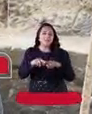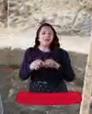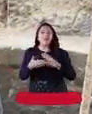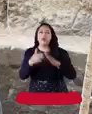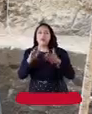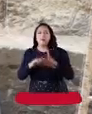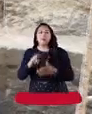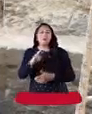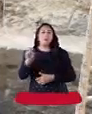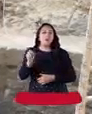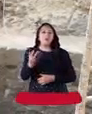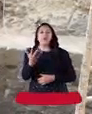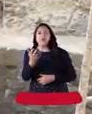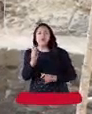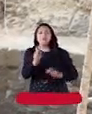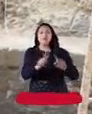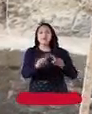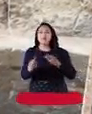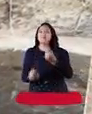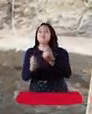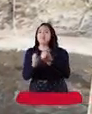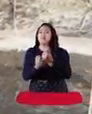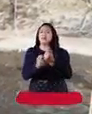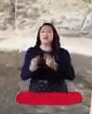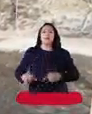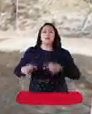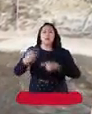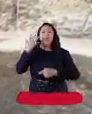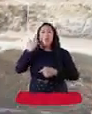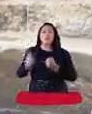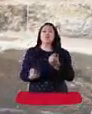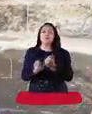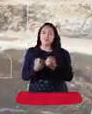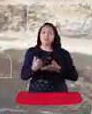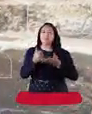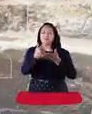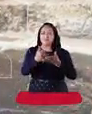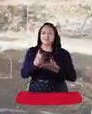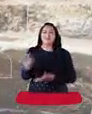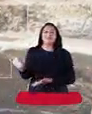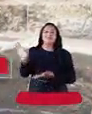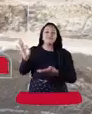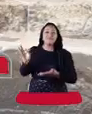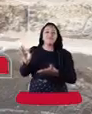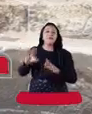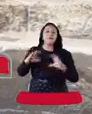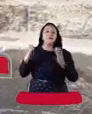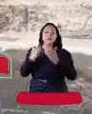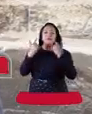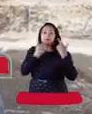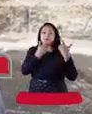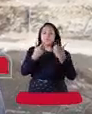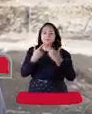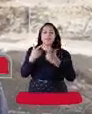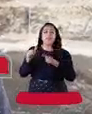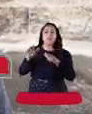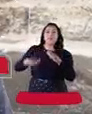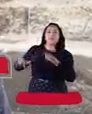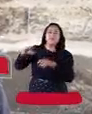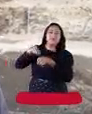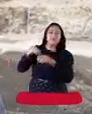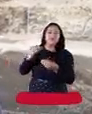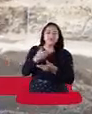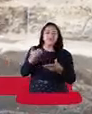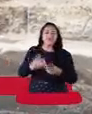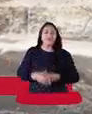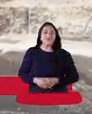comunas, 20, 15, casi todos los días están ayudando. Juan Guamán, Comisión de Vigilancia, Cuatro Esquinas, San